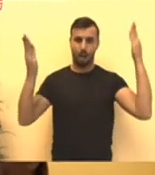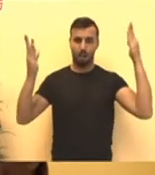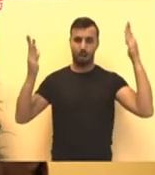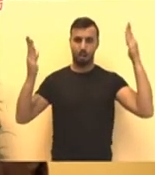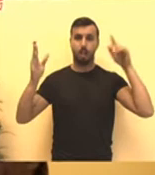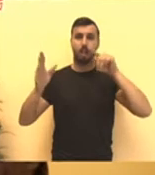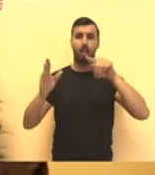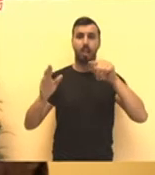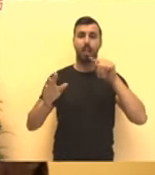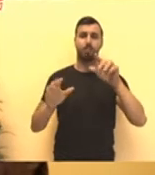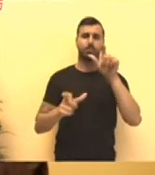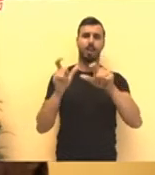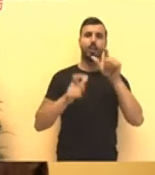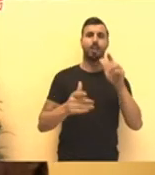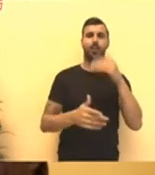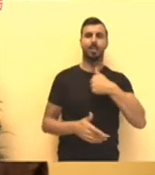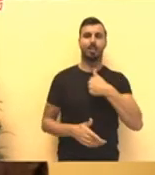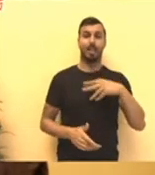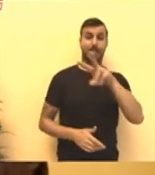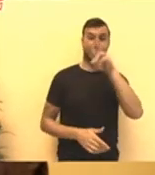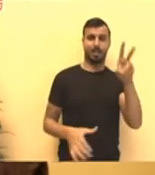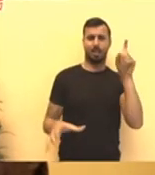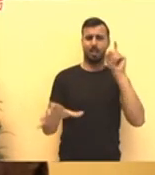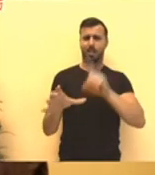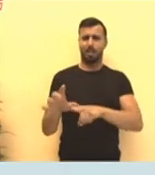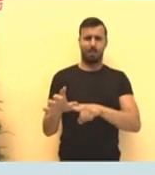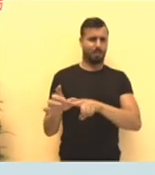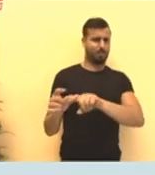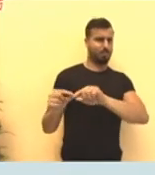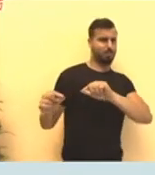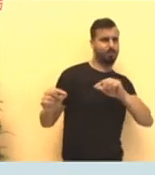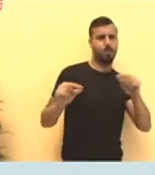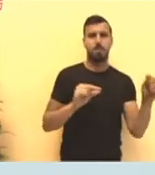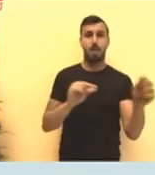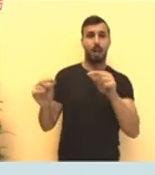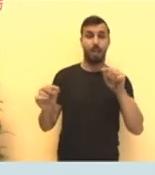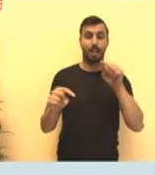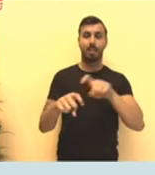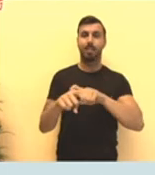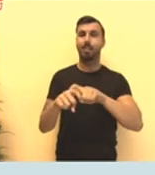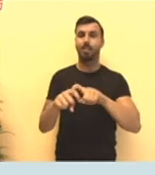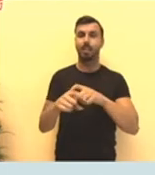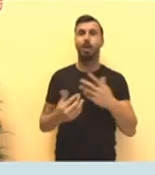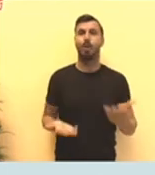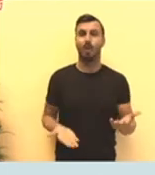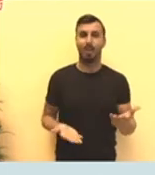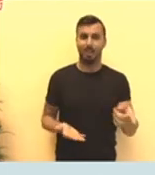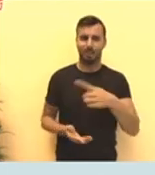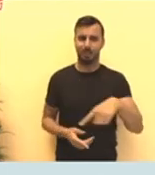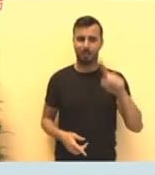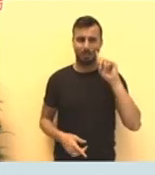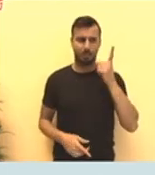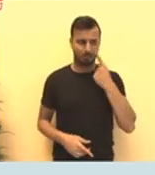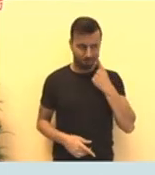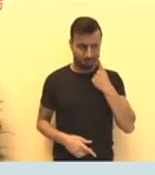funcional. Y una de las características del foro es que nos dimos cuenta